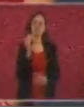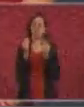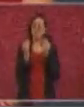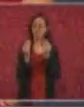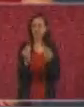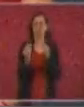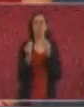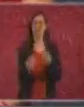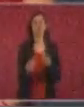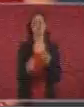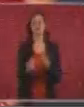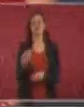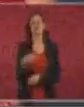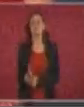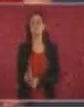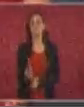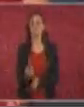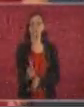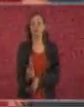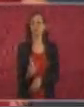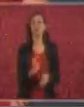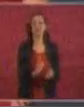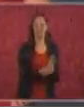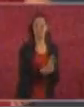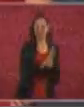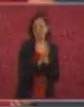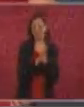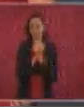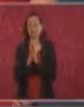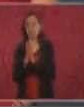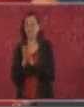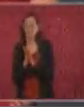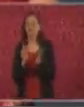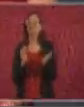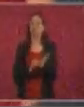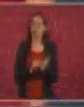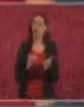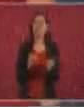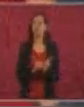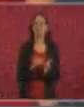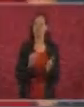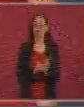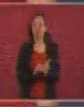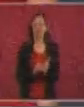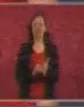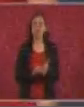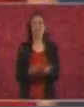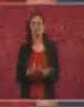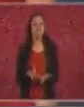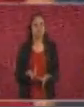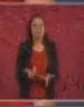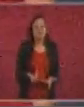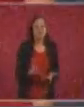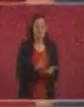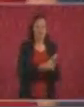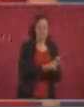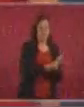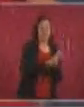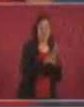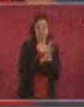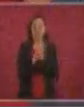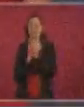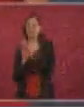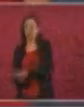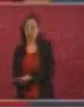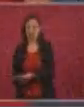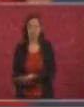más lastimosas, más graves. Bueno, ahora estamos iniciando en el 1%. ¿A qué vamos a llegar si se va reduciendo en el transcurso del